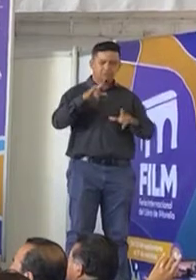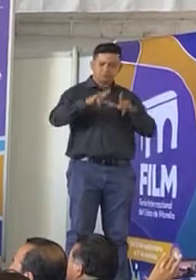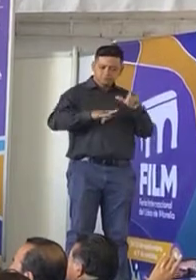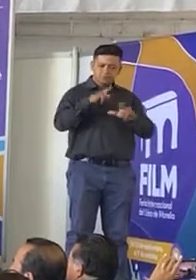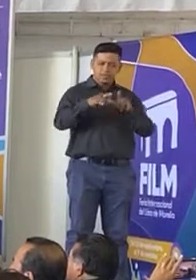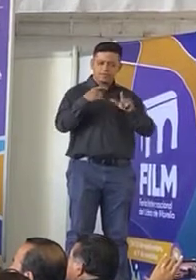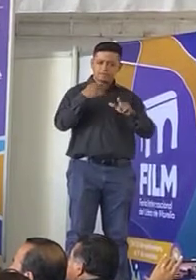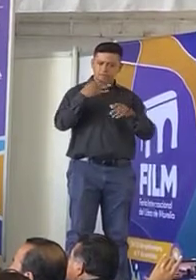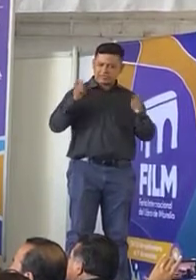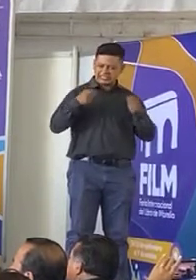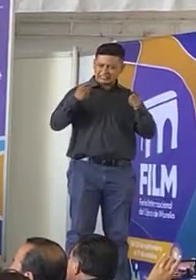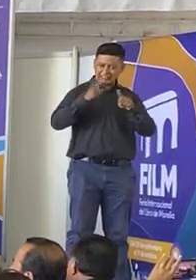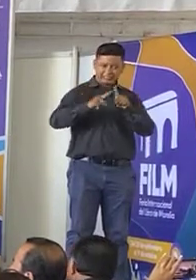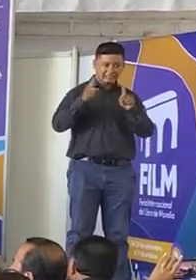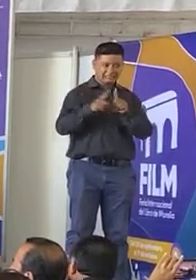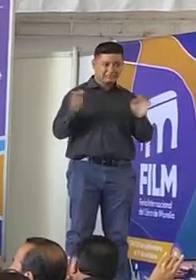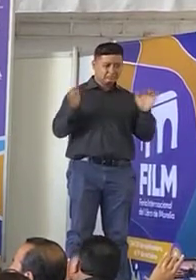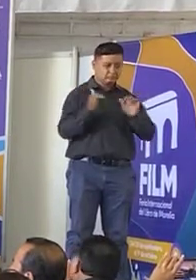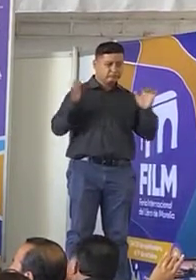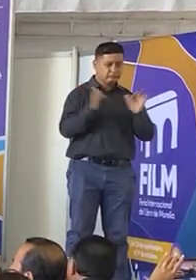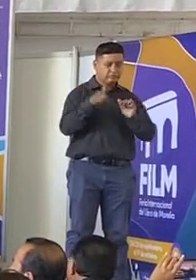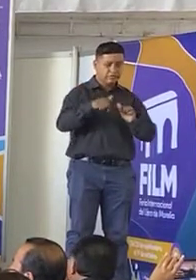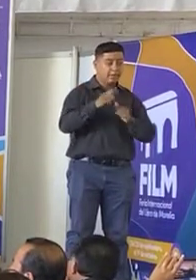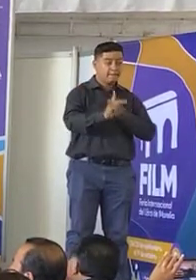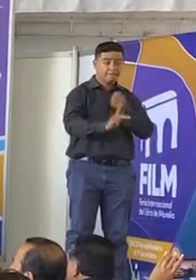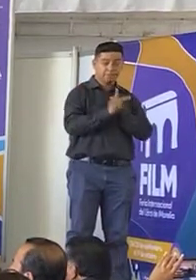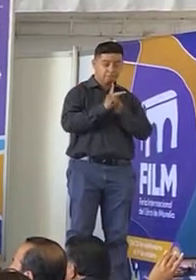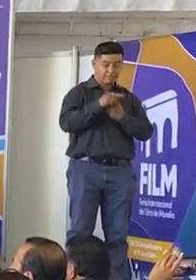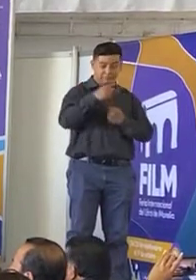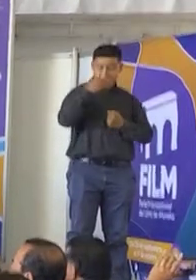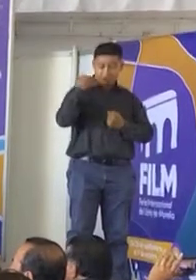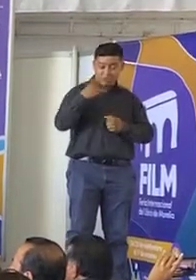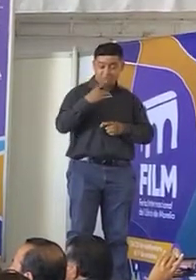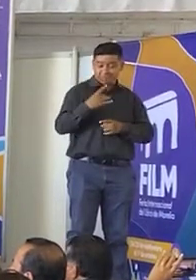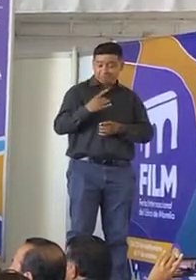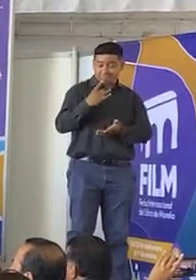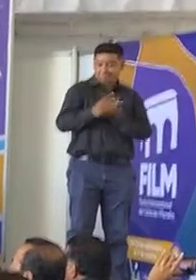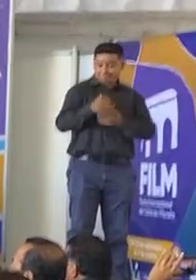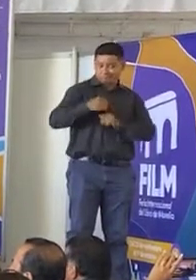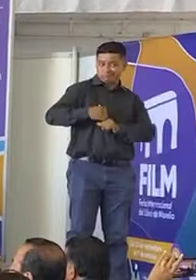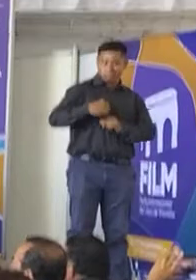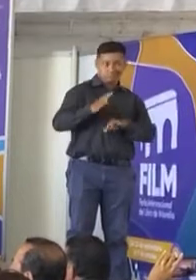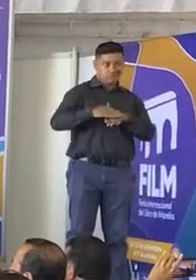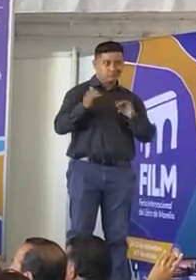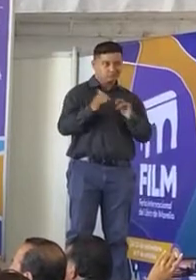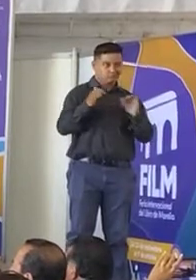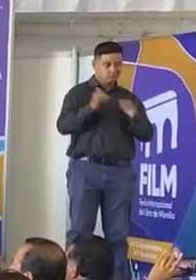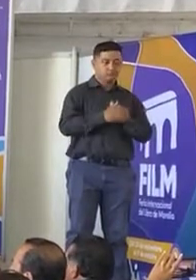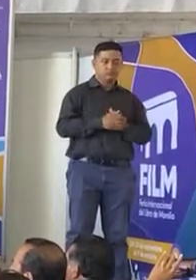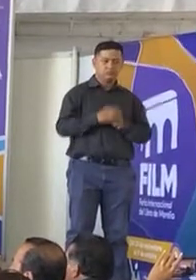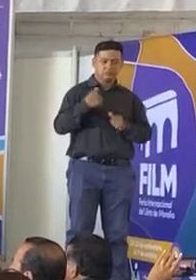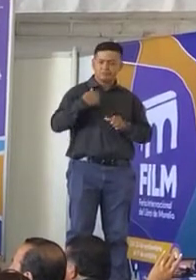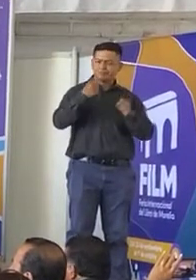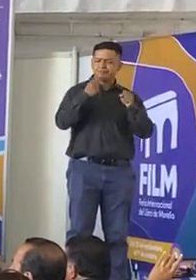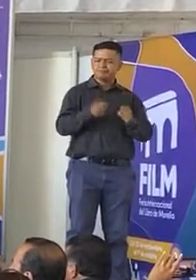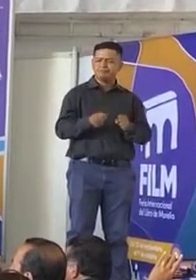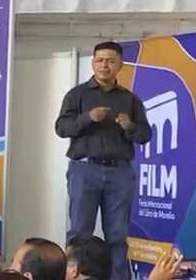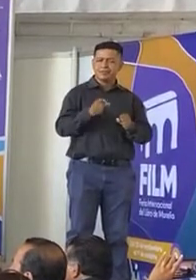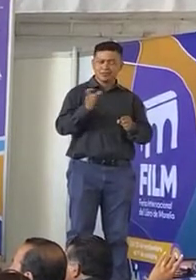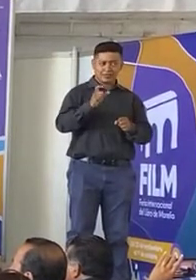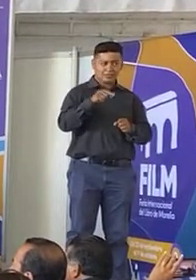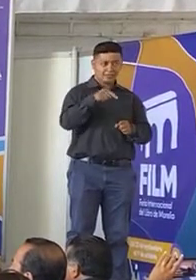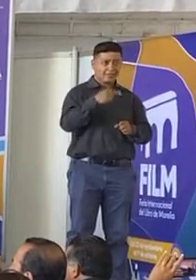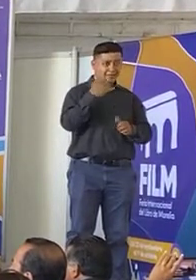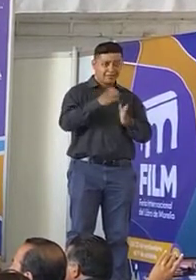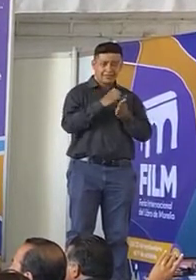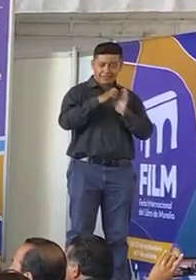y festivales relevantes en el país. Y estoy seguro que con el fuerte nacimiento de esta